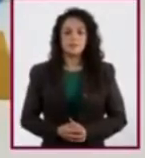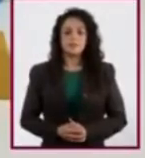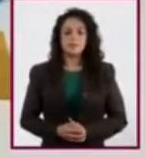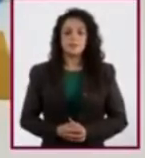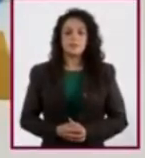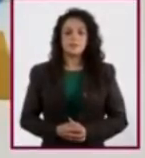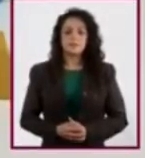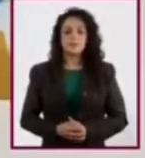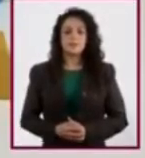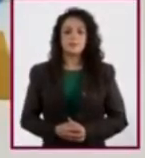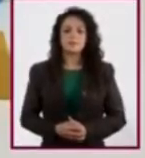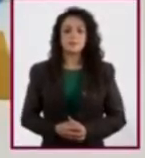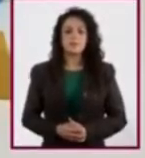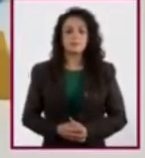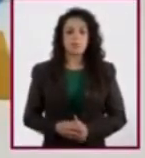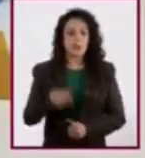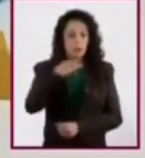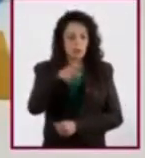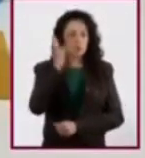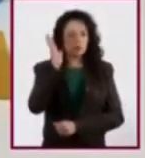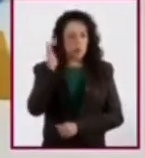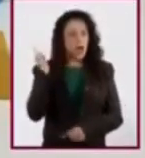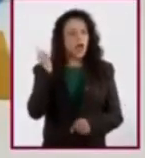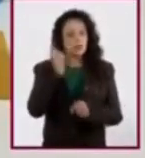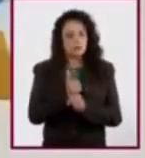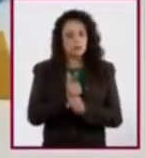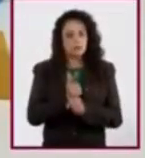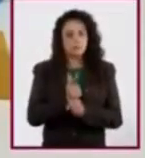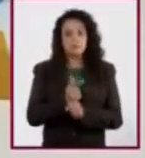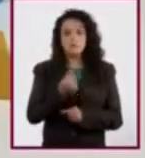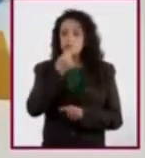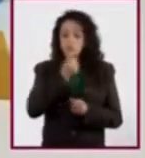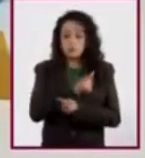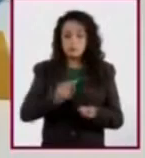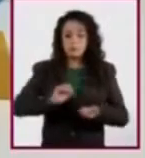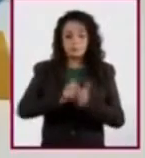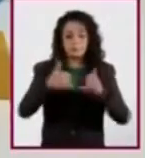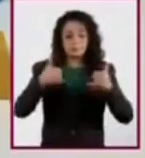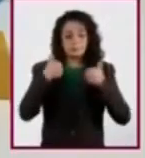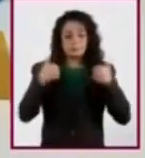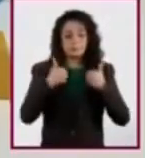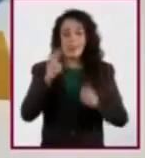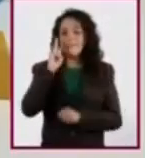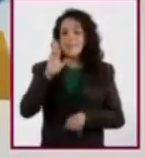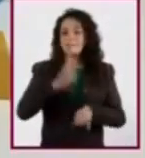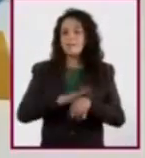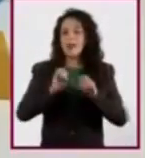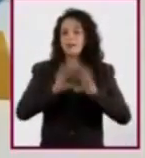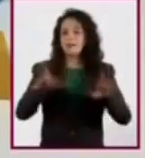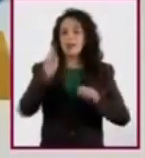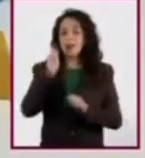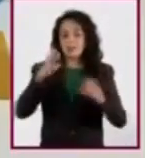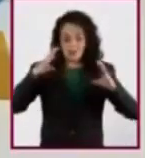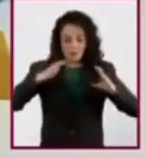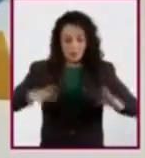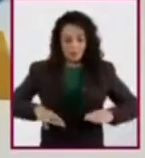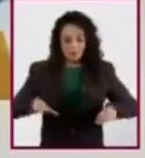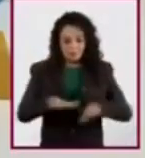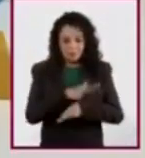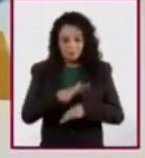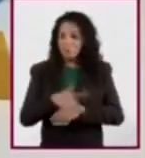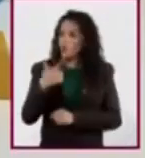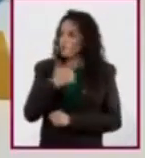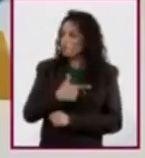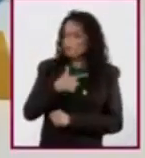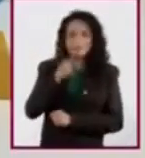Seguramente ha notado que en la adolescencia cada vez son más claras las diferencias físicas, los gustos, las formas en que